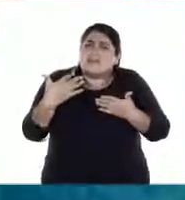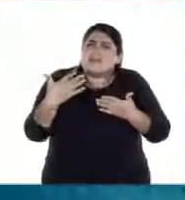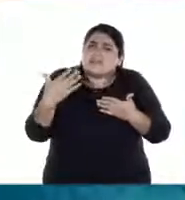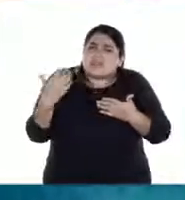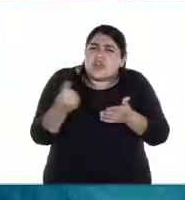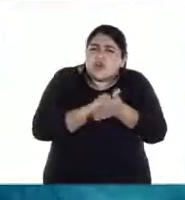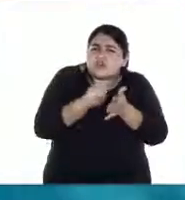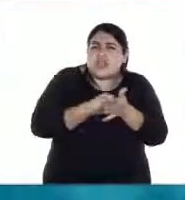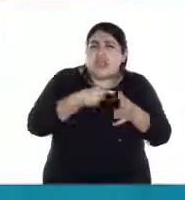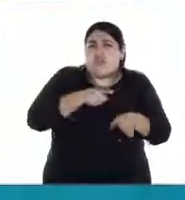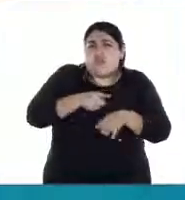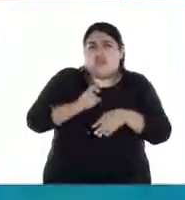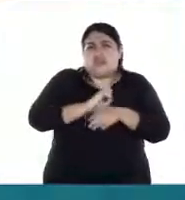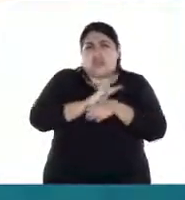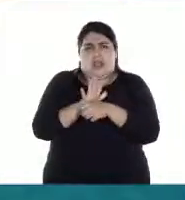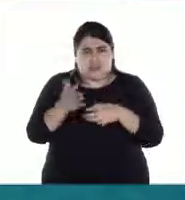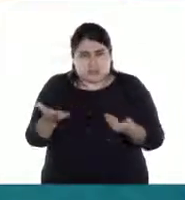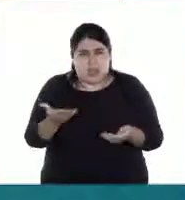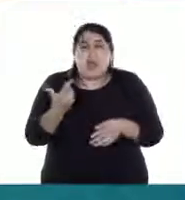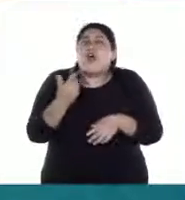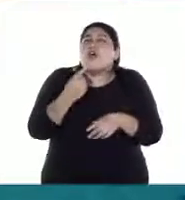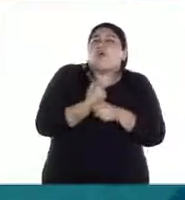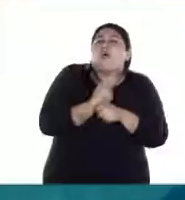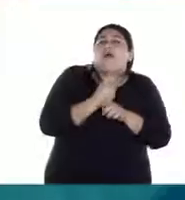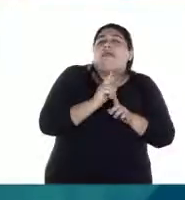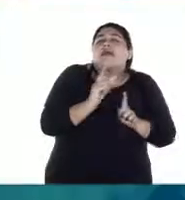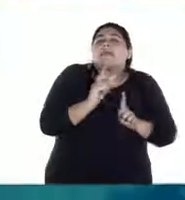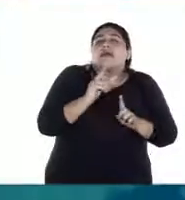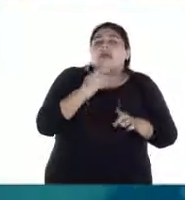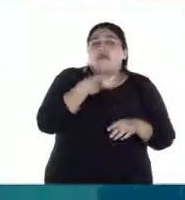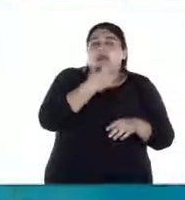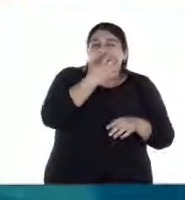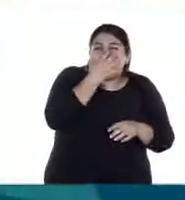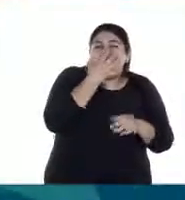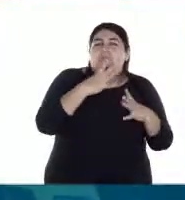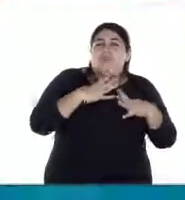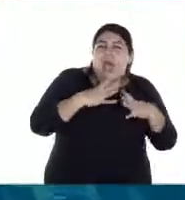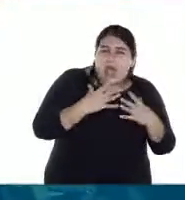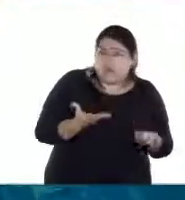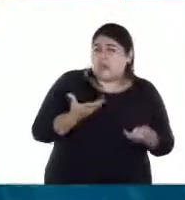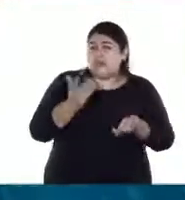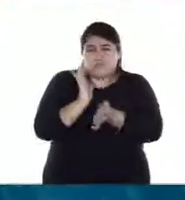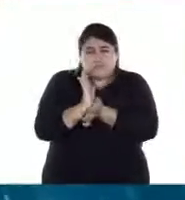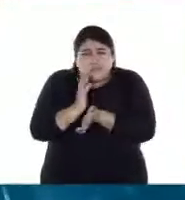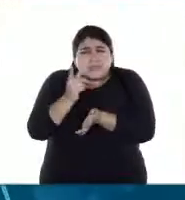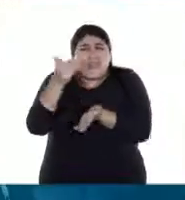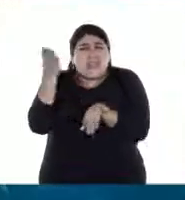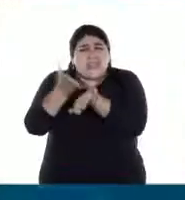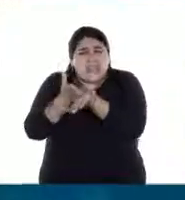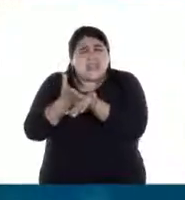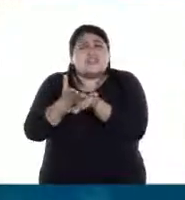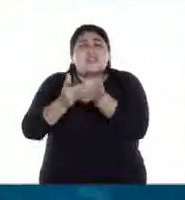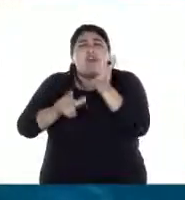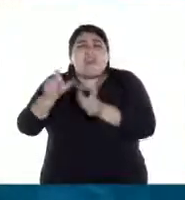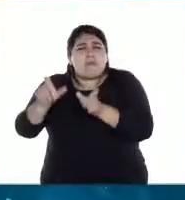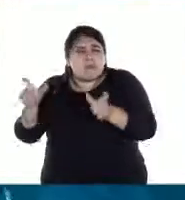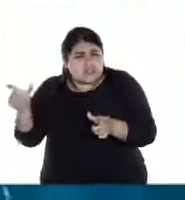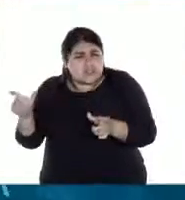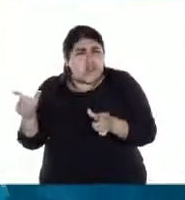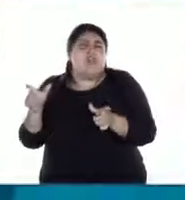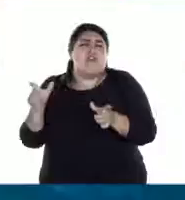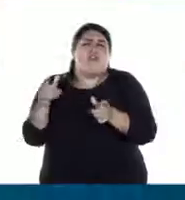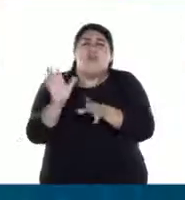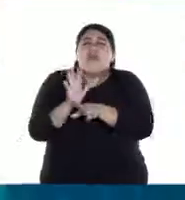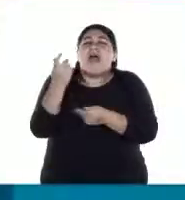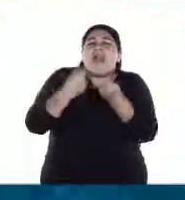No puede faltar una cama, un respirador, oxígeno, test o vacunas. La salud es un derecho humano básico, lo venimos sosteniendo, no es un negocio